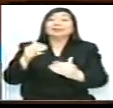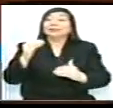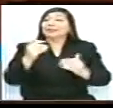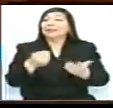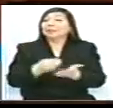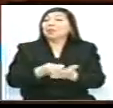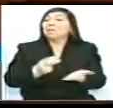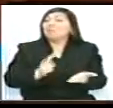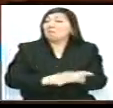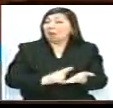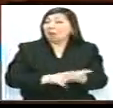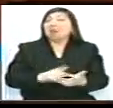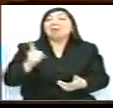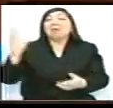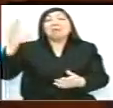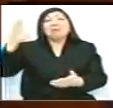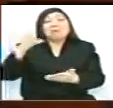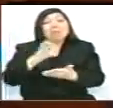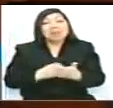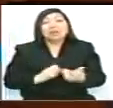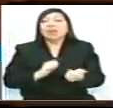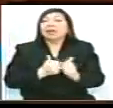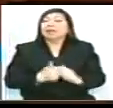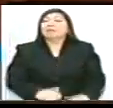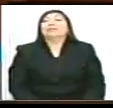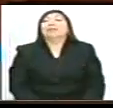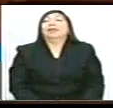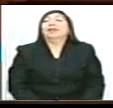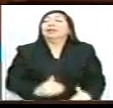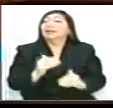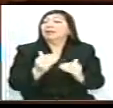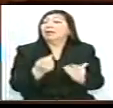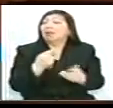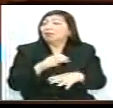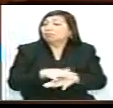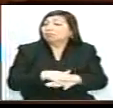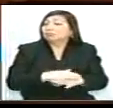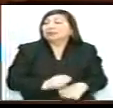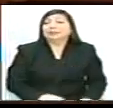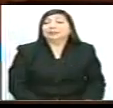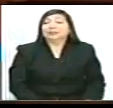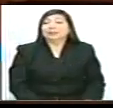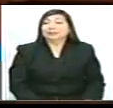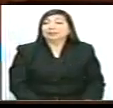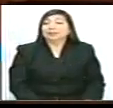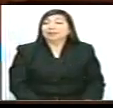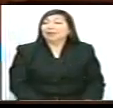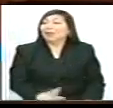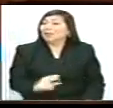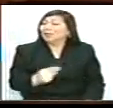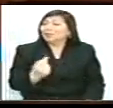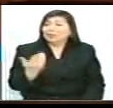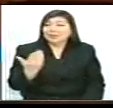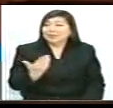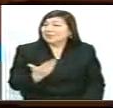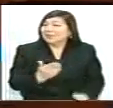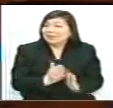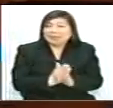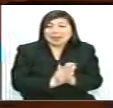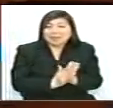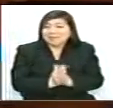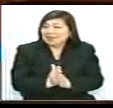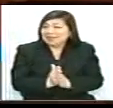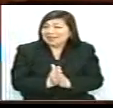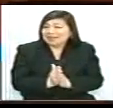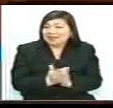estabilidad tributaria, estabilidad cambiaria, estabilidad administrativa. Y no solamente esos beneficios para